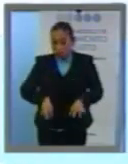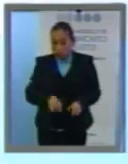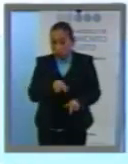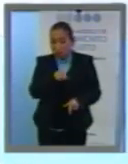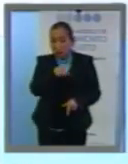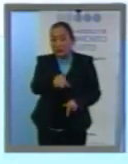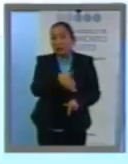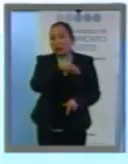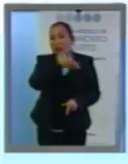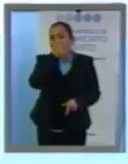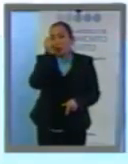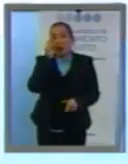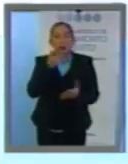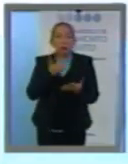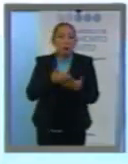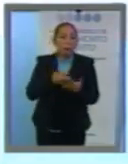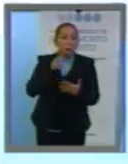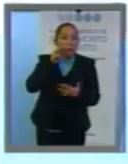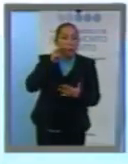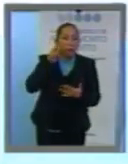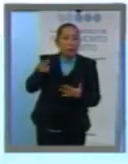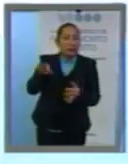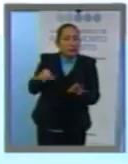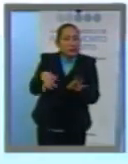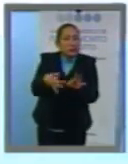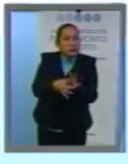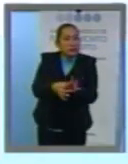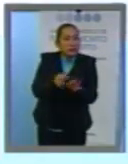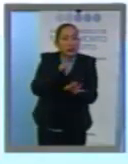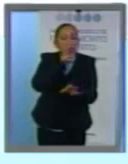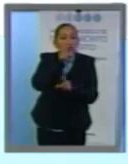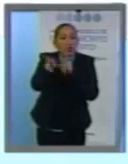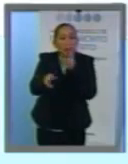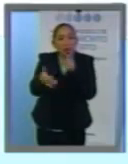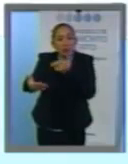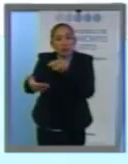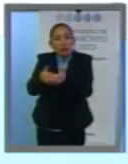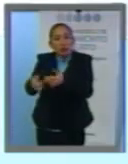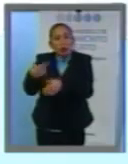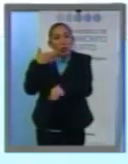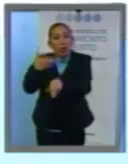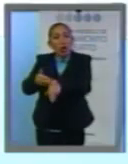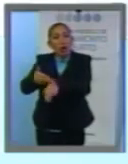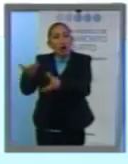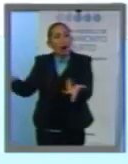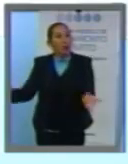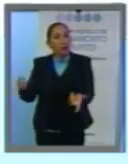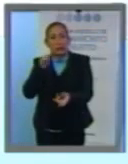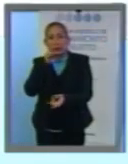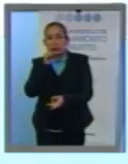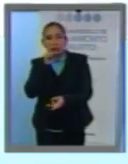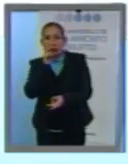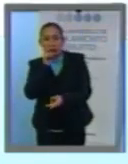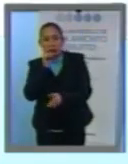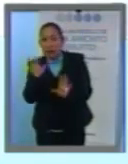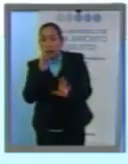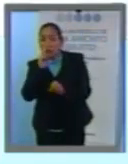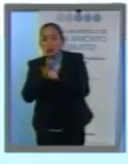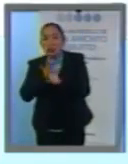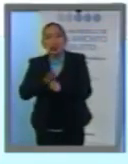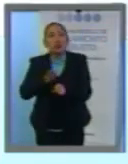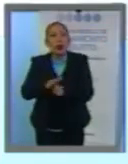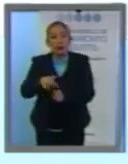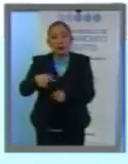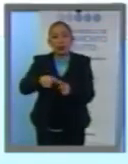no se empezaran a ver concretamente resultados en términos de sanción y impugnación de